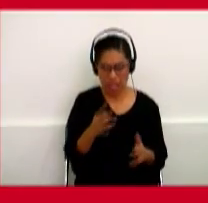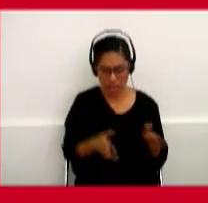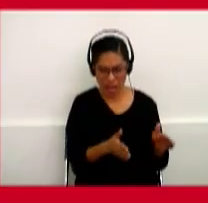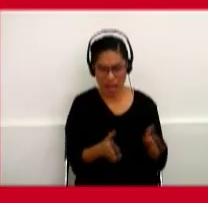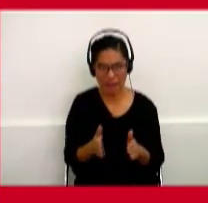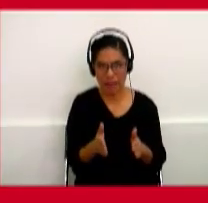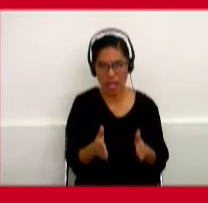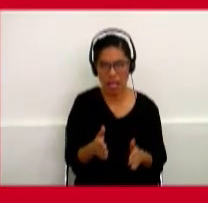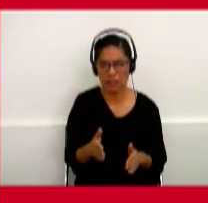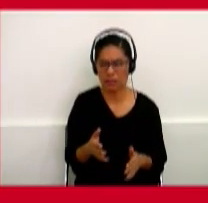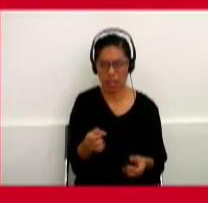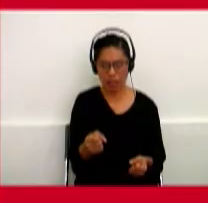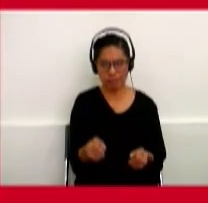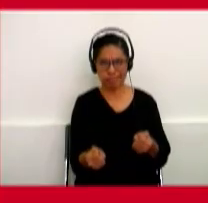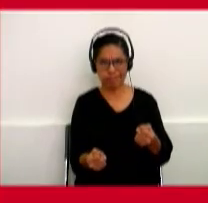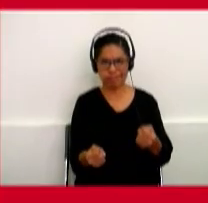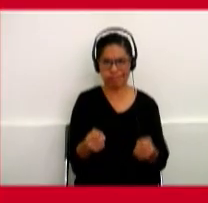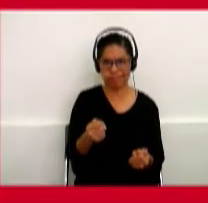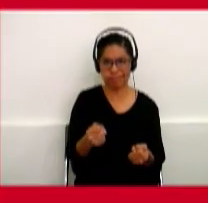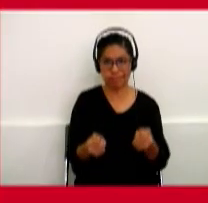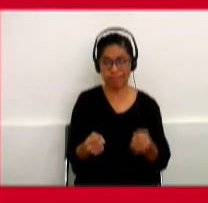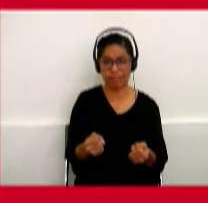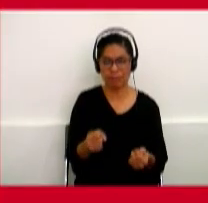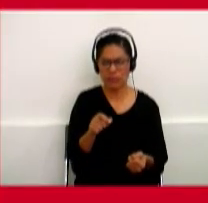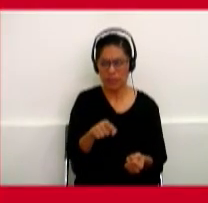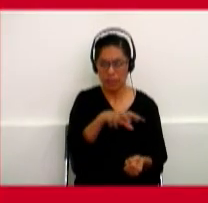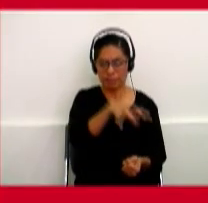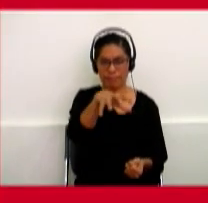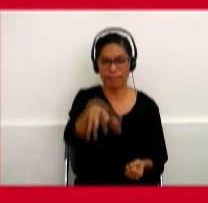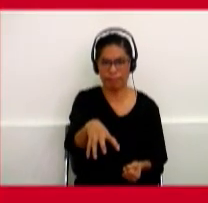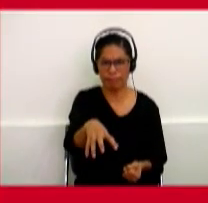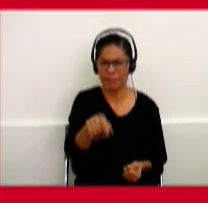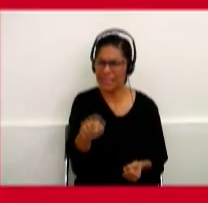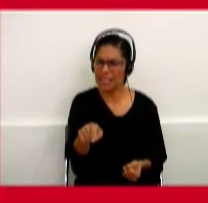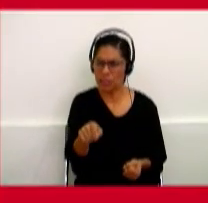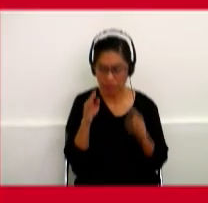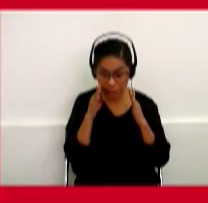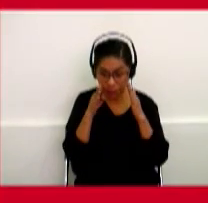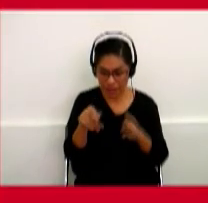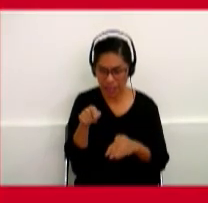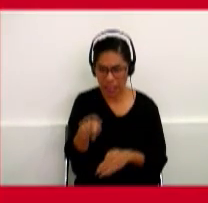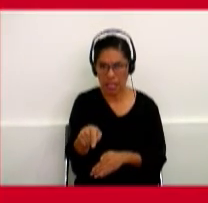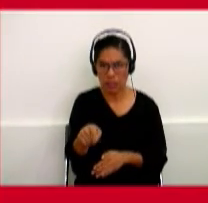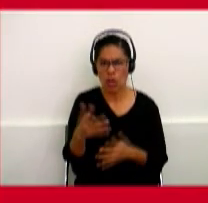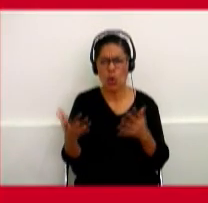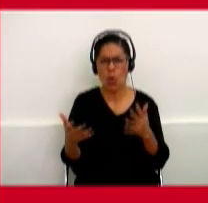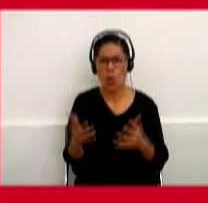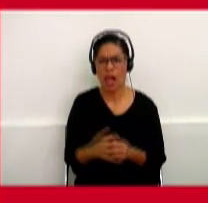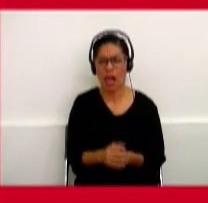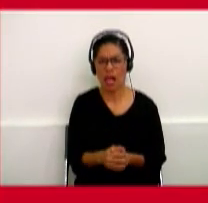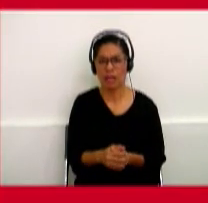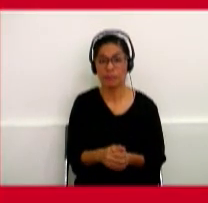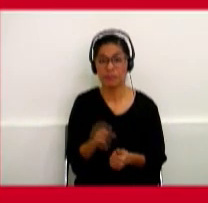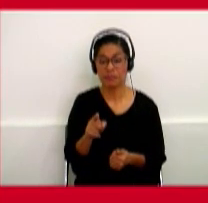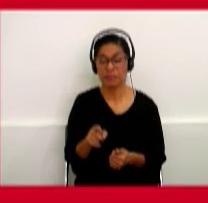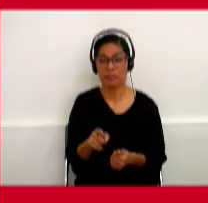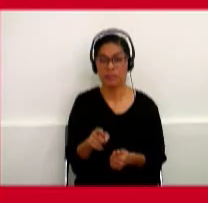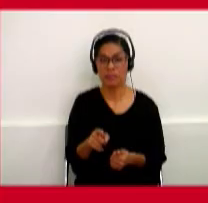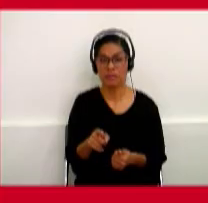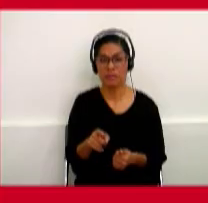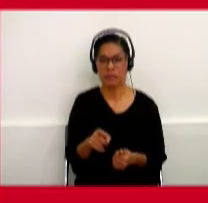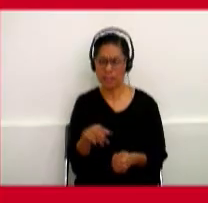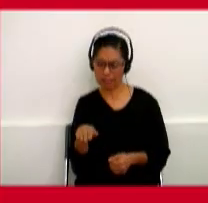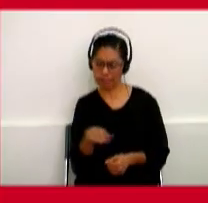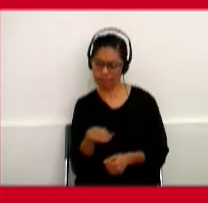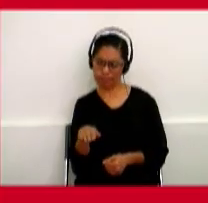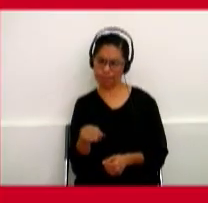transporte. Algunas de las áreas que, como ya he dicho, que podemos enfocarnos tienen un efecto compuesto. Al manejar las